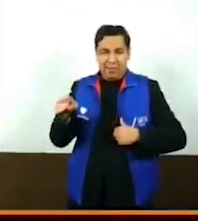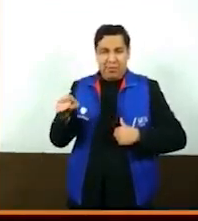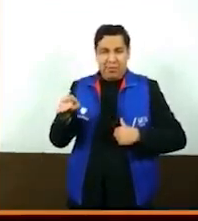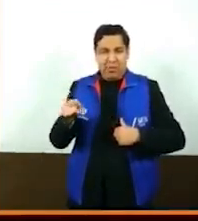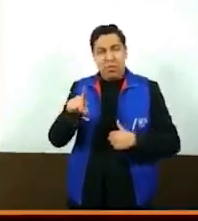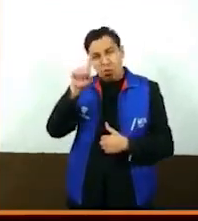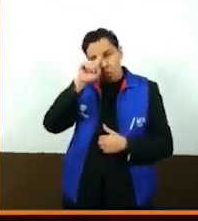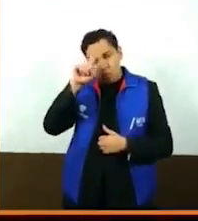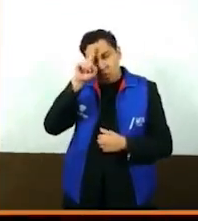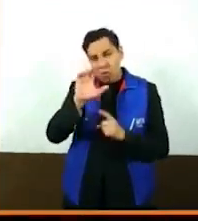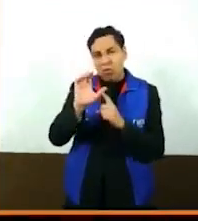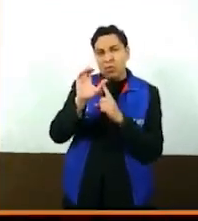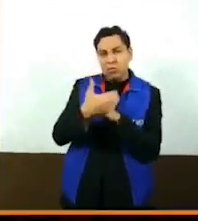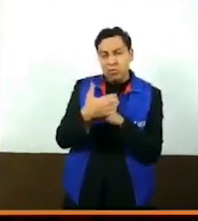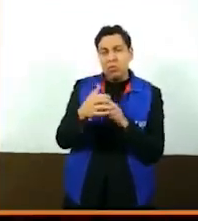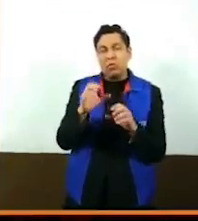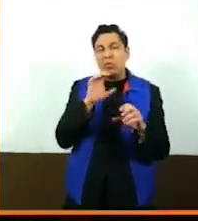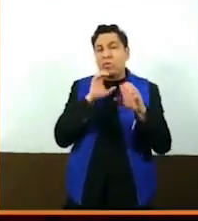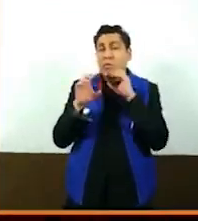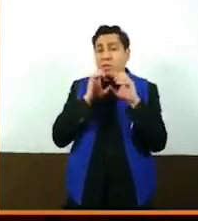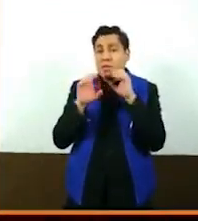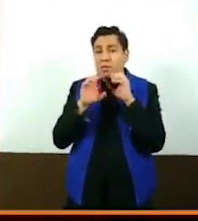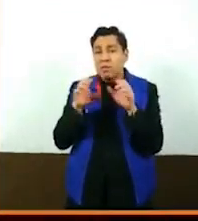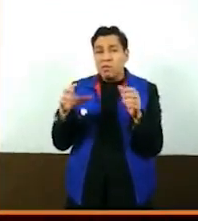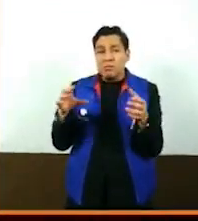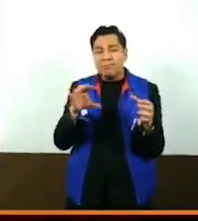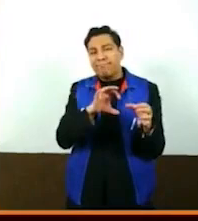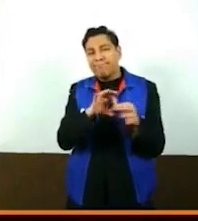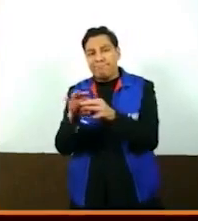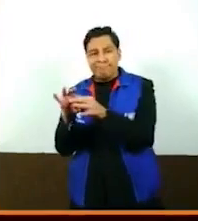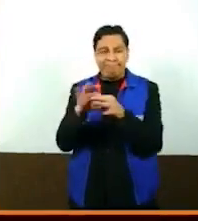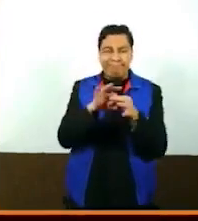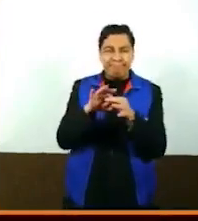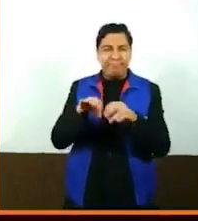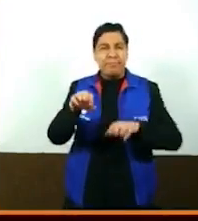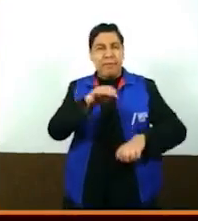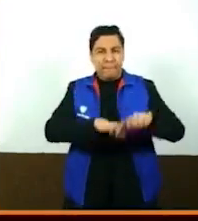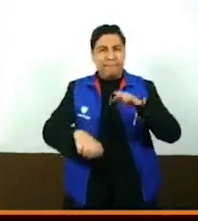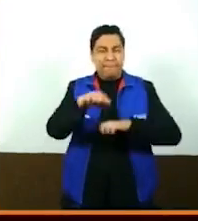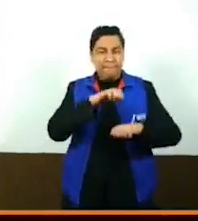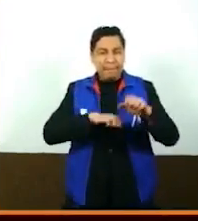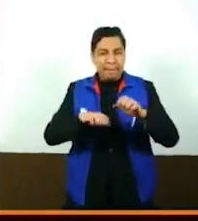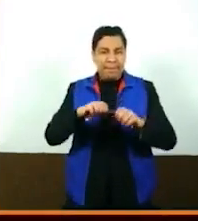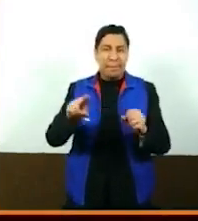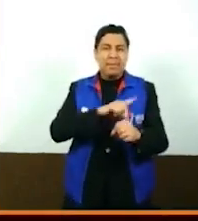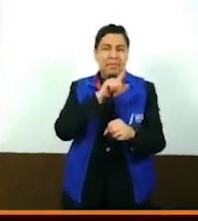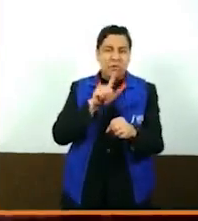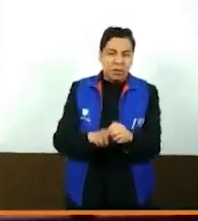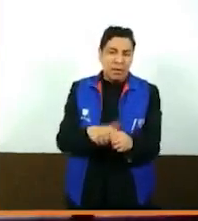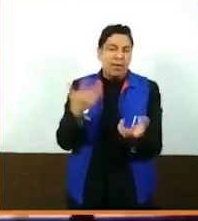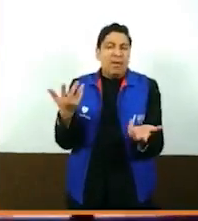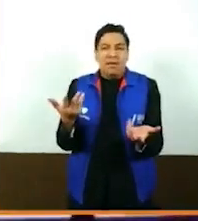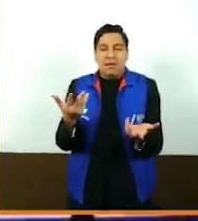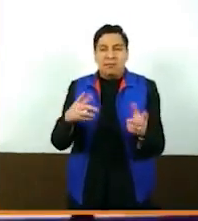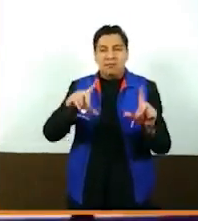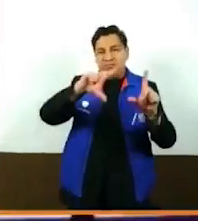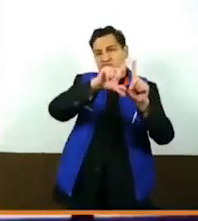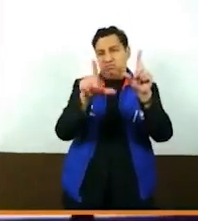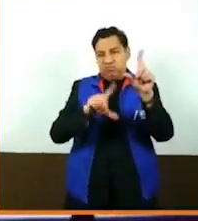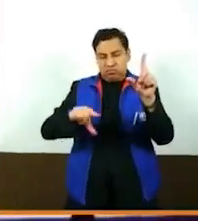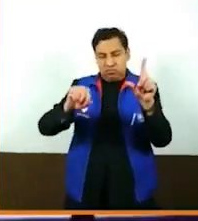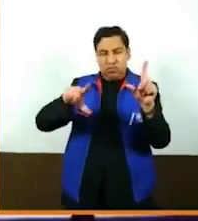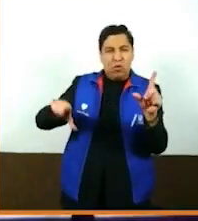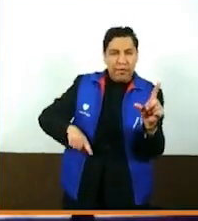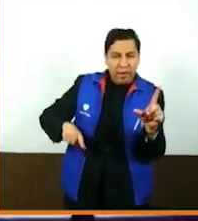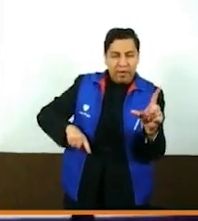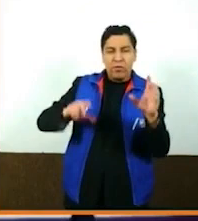perspectiva del Consejo de la Comunicación tiene una relación con todos los organismos empresariales nacionales, con todos los gobiernos,